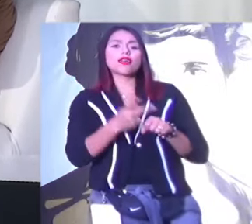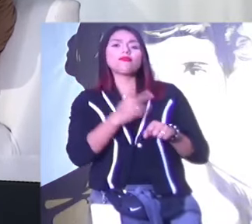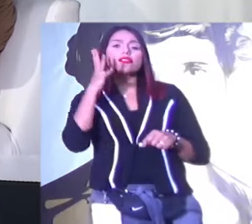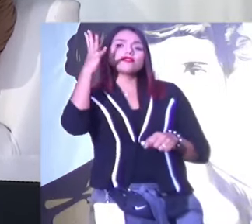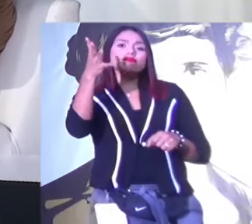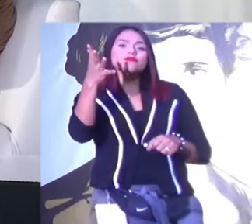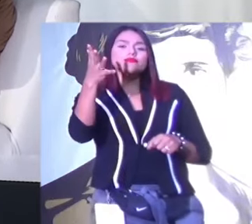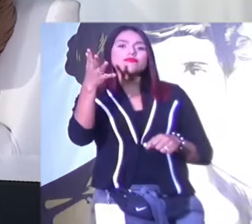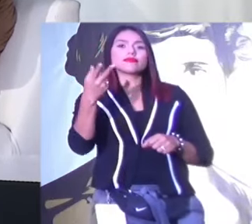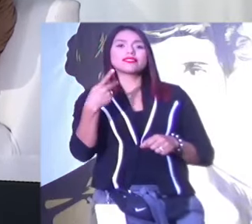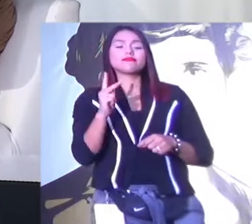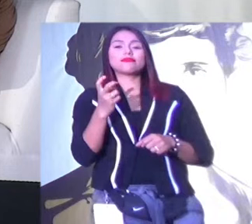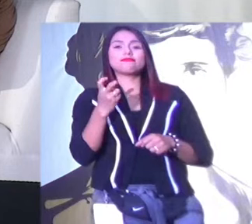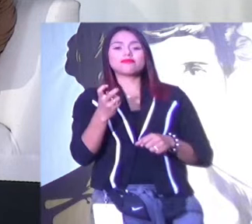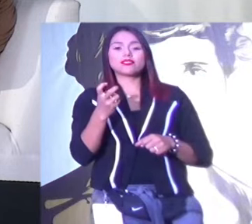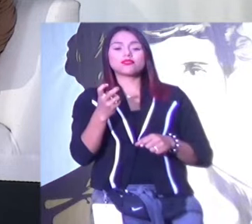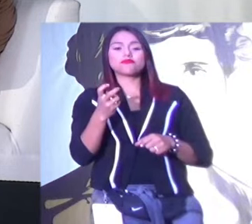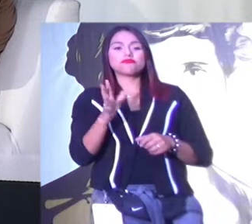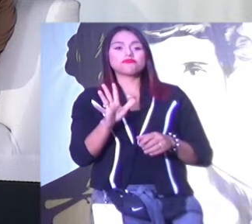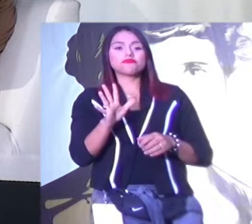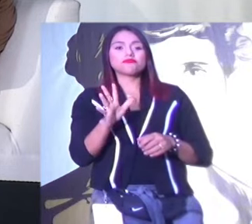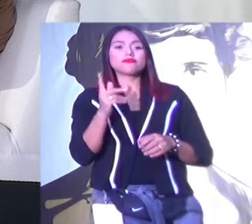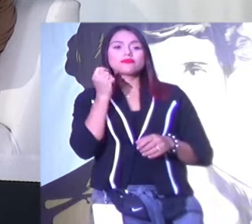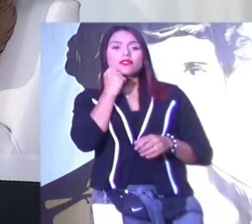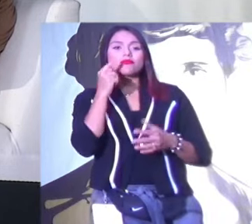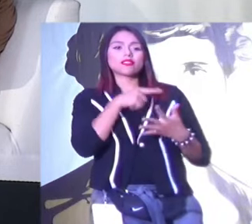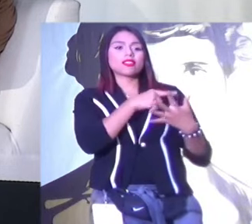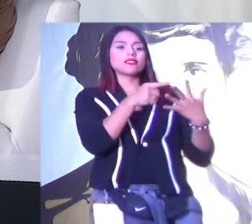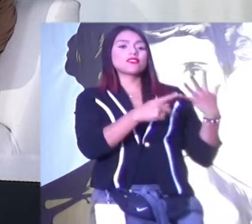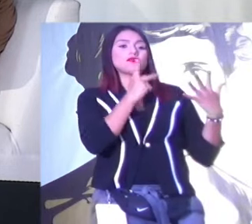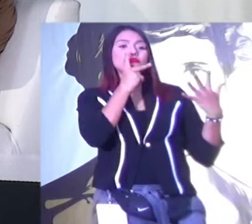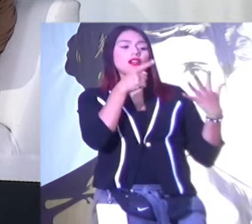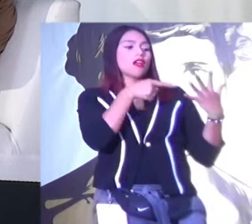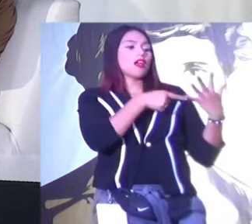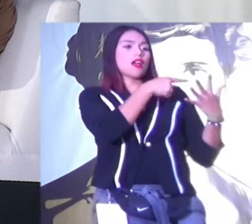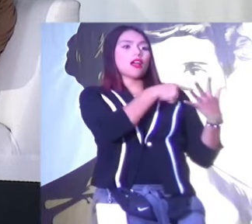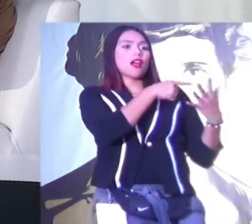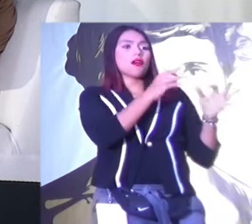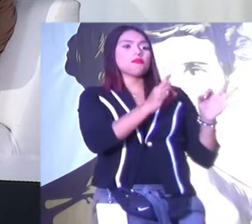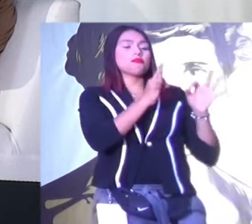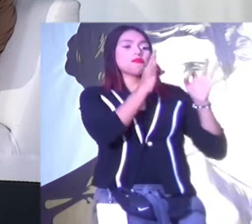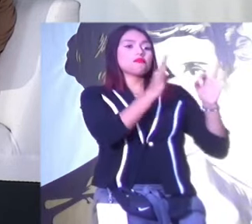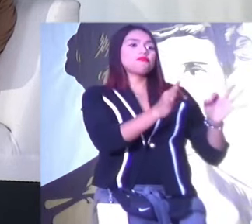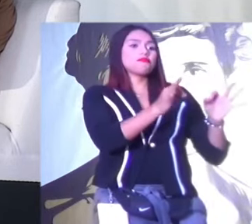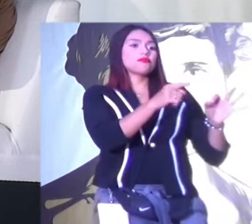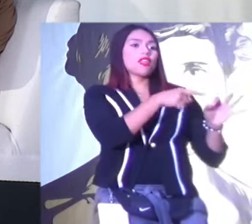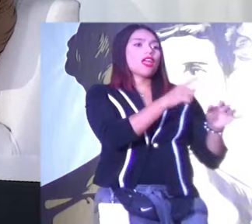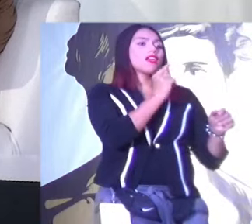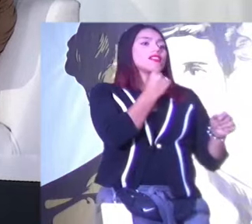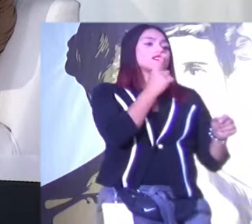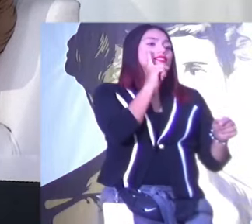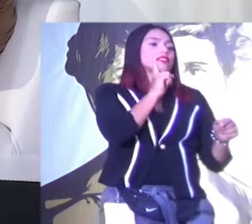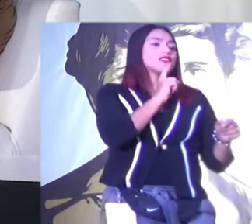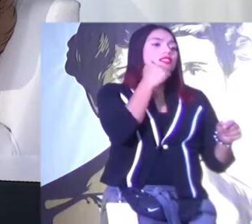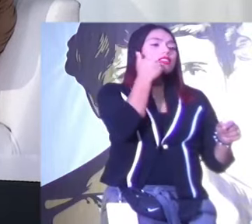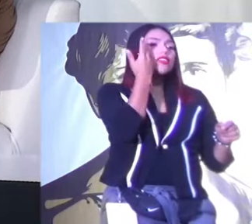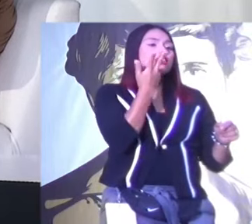todo eso, nada es tan perfecto como esas cinco palabras, que es la niña quería ser baterista, ¿no? Y de ahí, pues eso